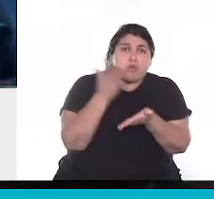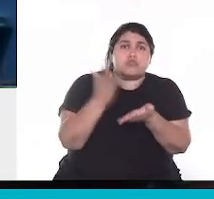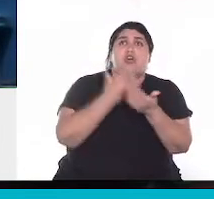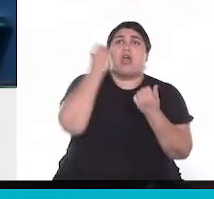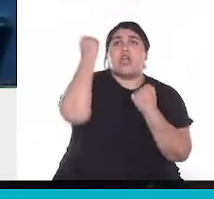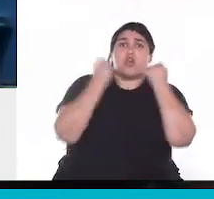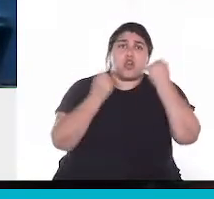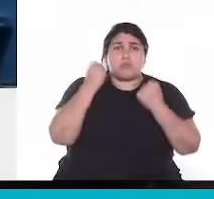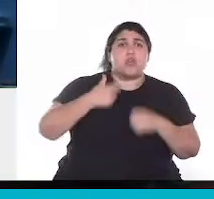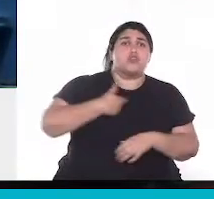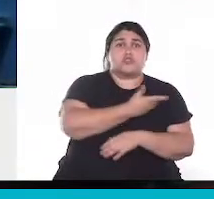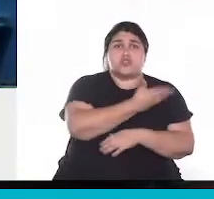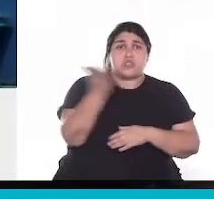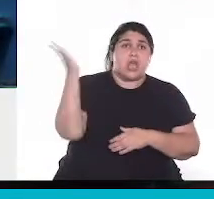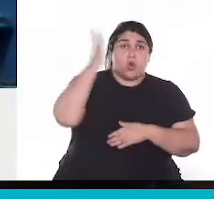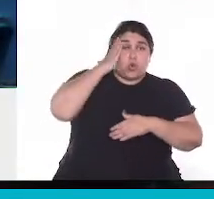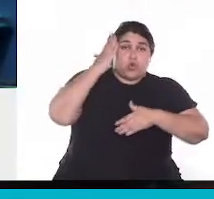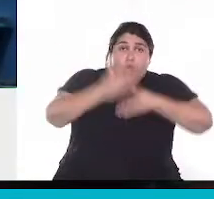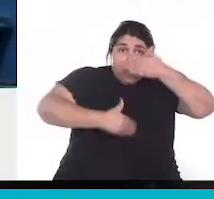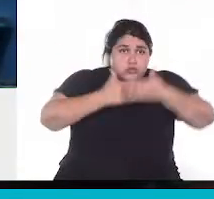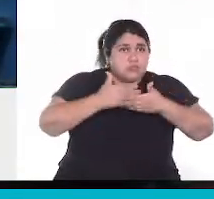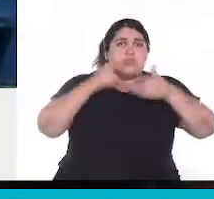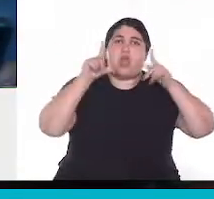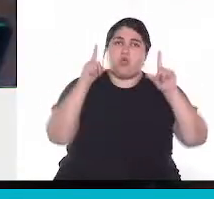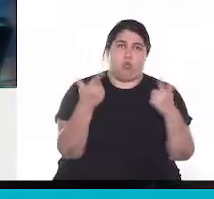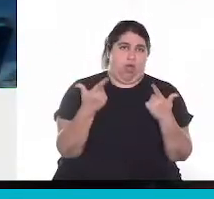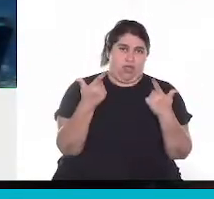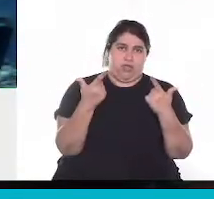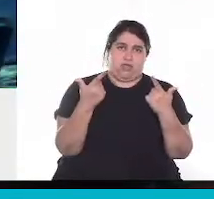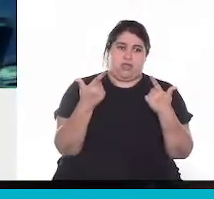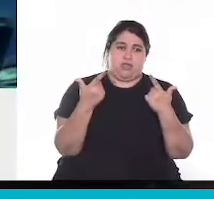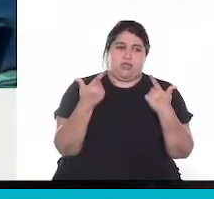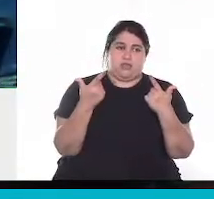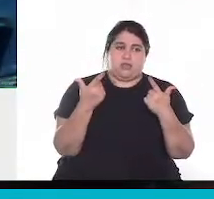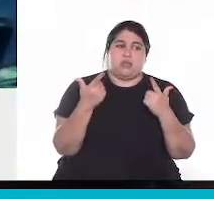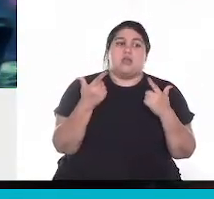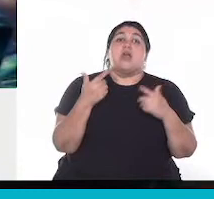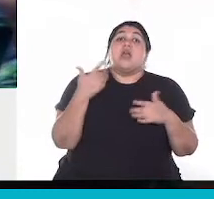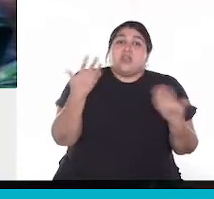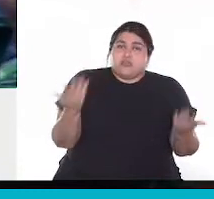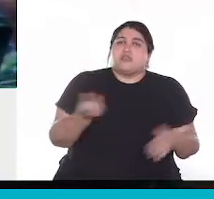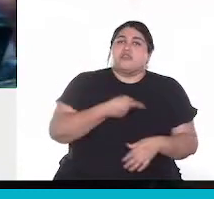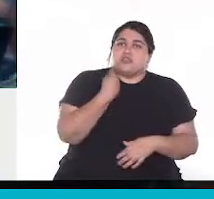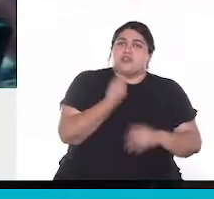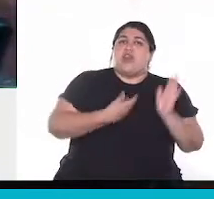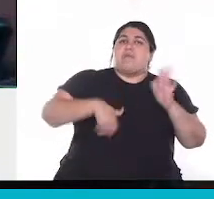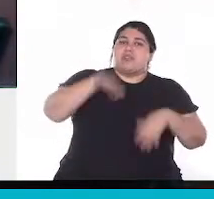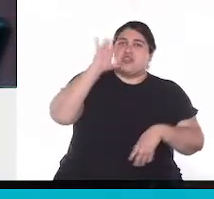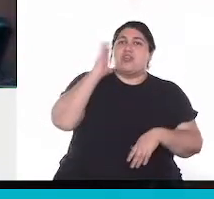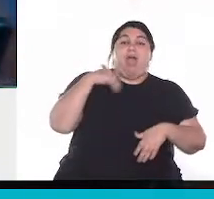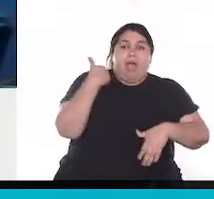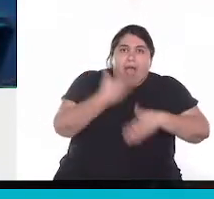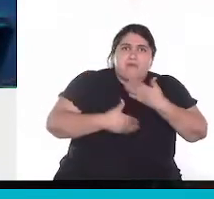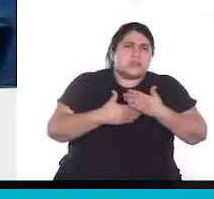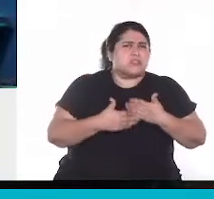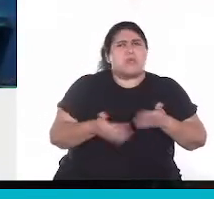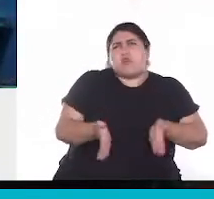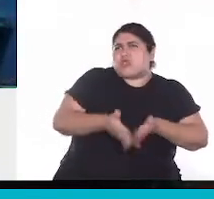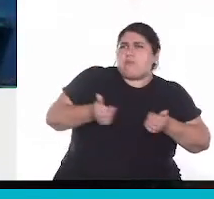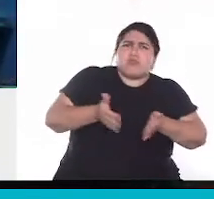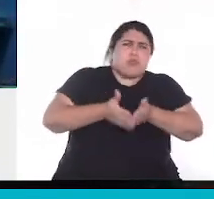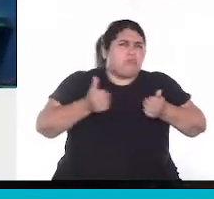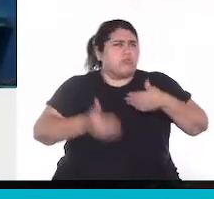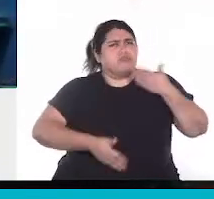económico, social y cultural de nuestro pueblo. Por eso es que muchos de nosotros creemos que hay que avanzar rápidamente